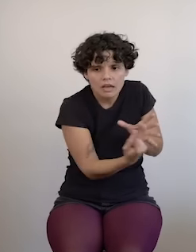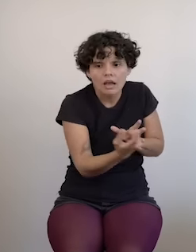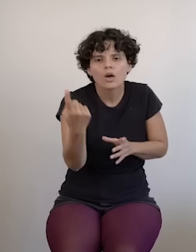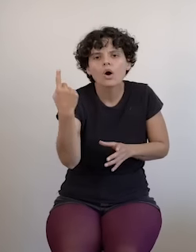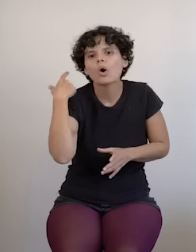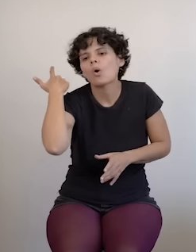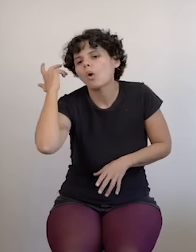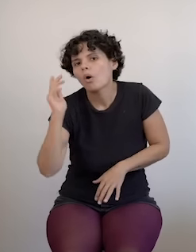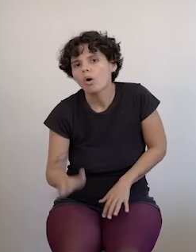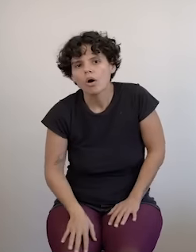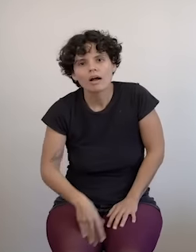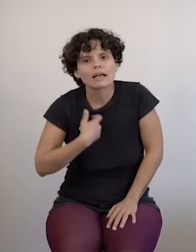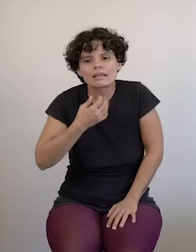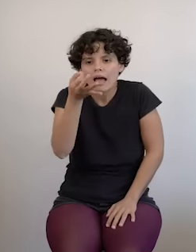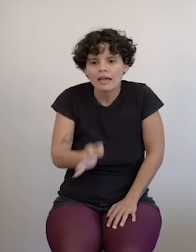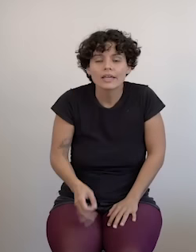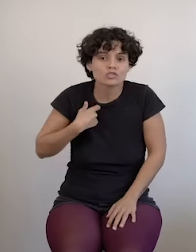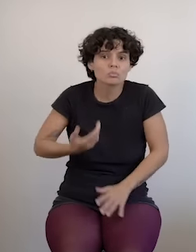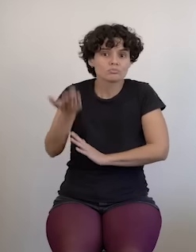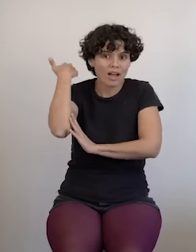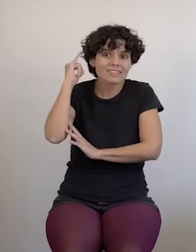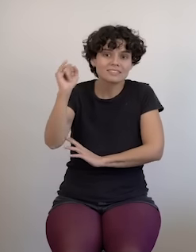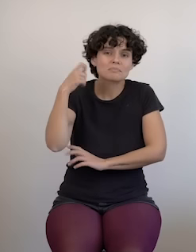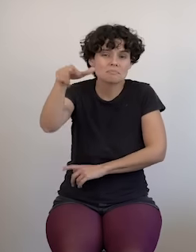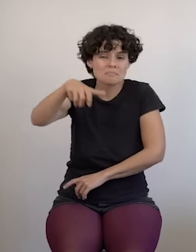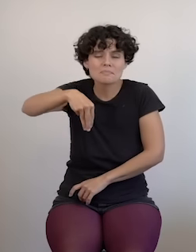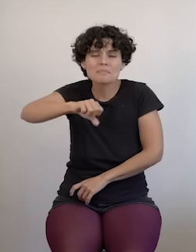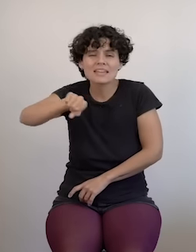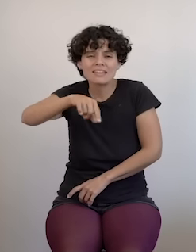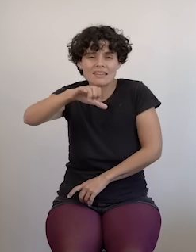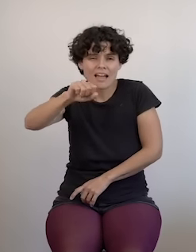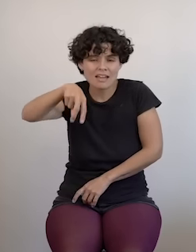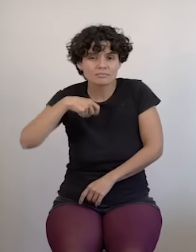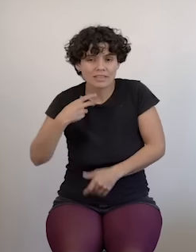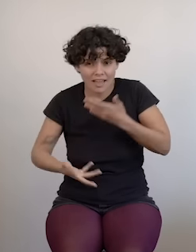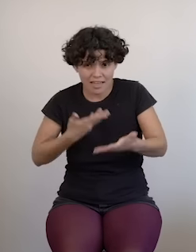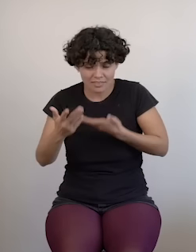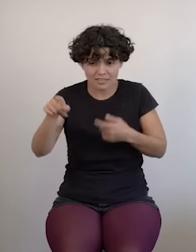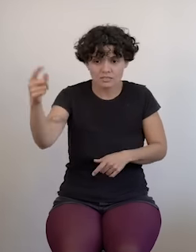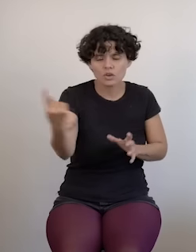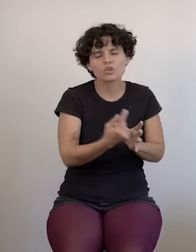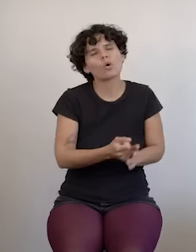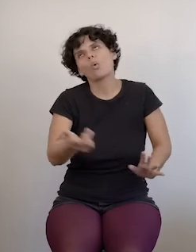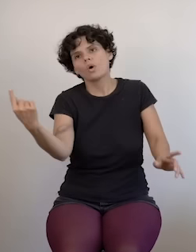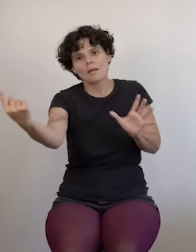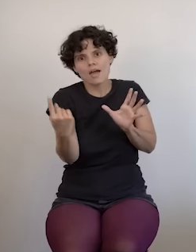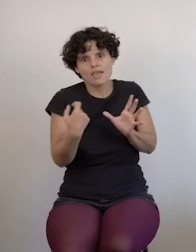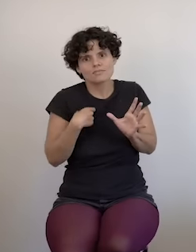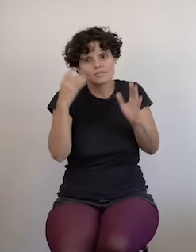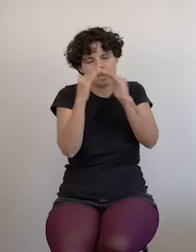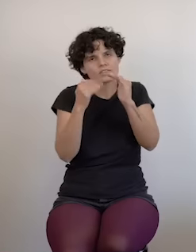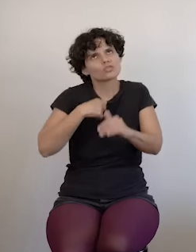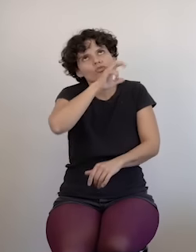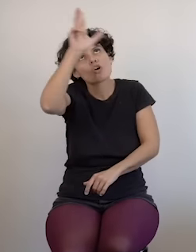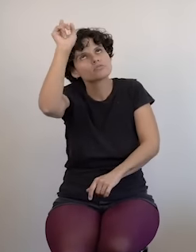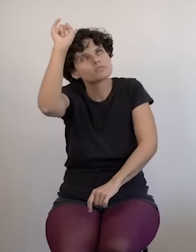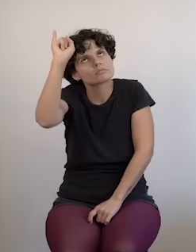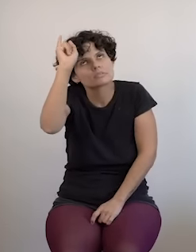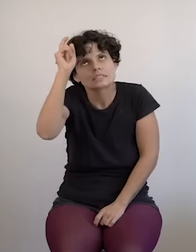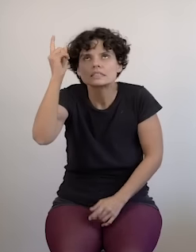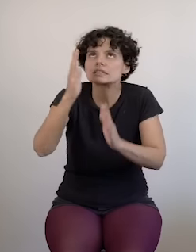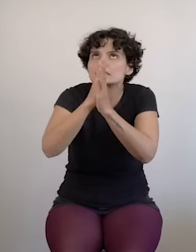¡Mexicano, bo! Una ficha, yo debo reconocer que lo escuché bastante. Bo. Oh, yo dije, me llegó la bendición. Gracias, papito Dios, siempre creí